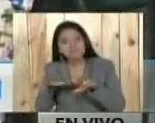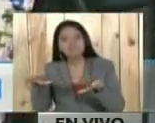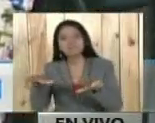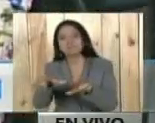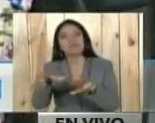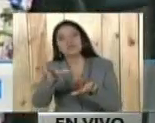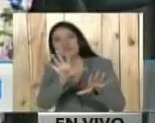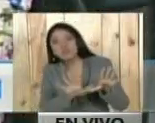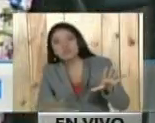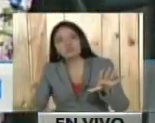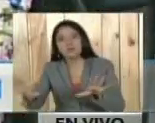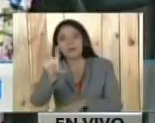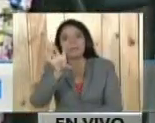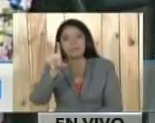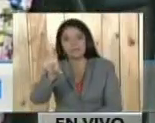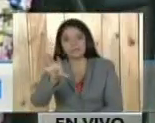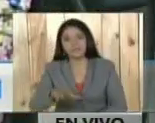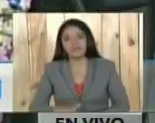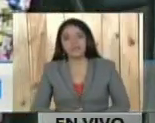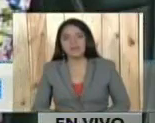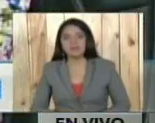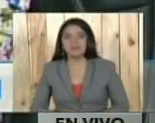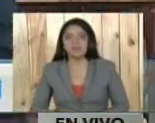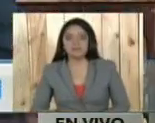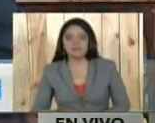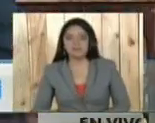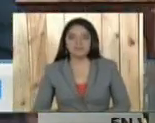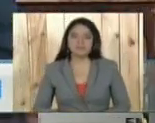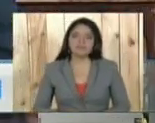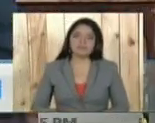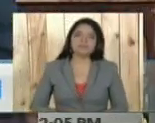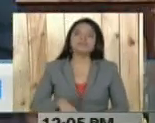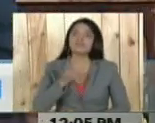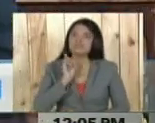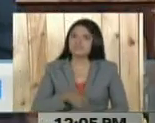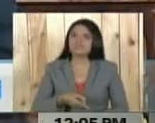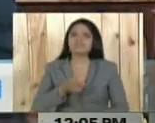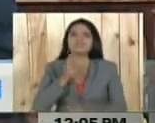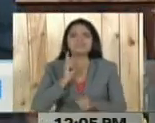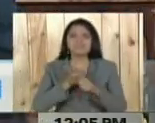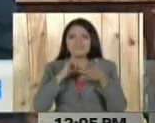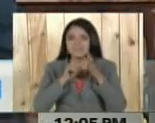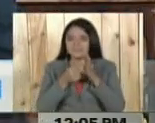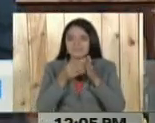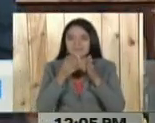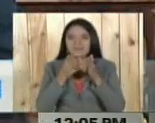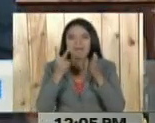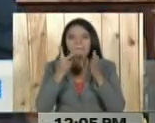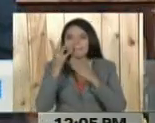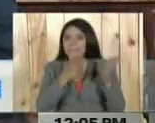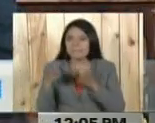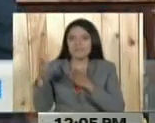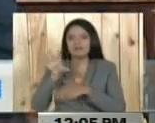geográfico. A tales efectos le corresponde también establecer el concepto estratégico de la nación,